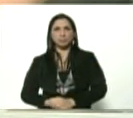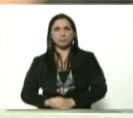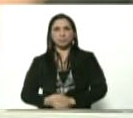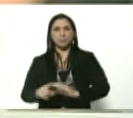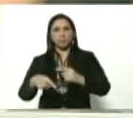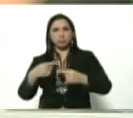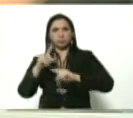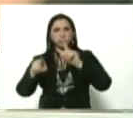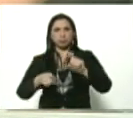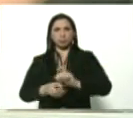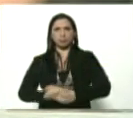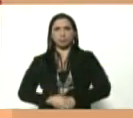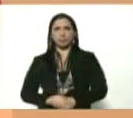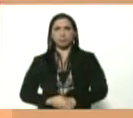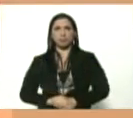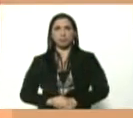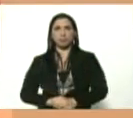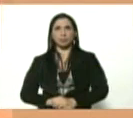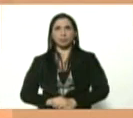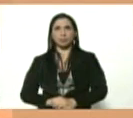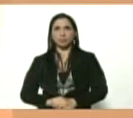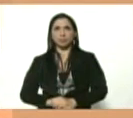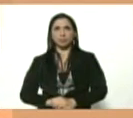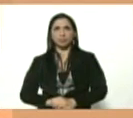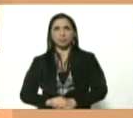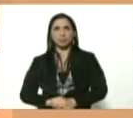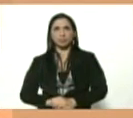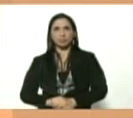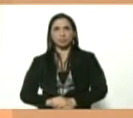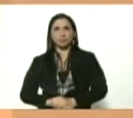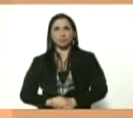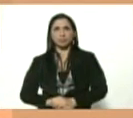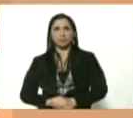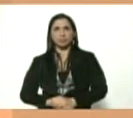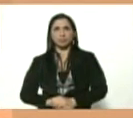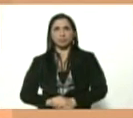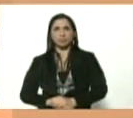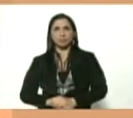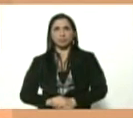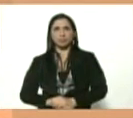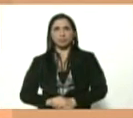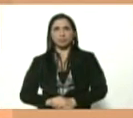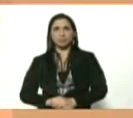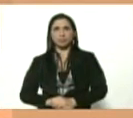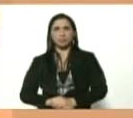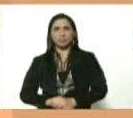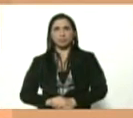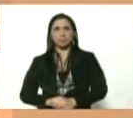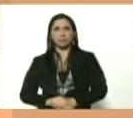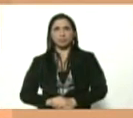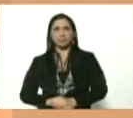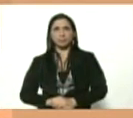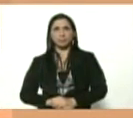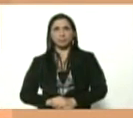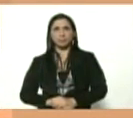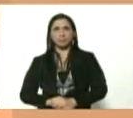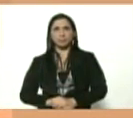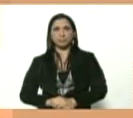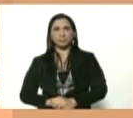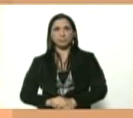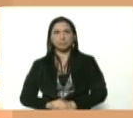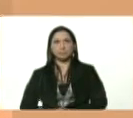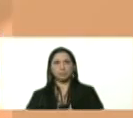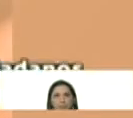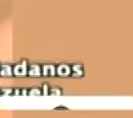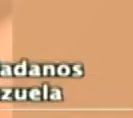Próxima pregunta. Tom O'Connor from Newsweek here. Thanks for having me. My question is, the State Department told Newsweek that it would be looking into